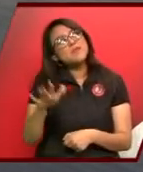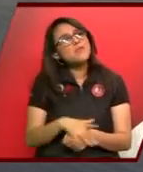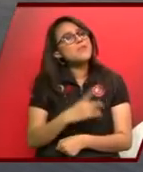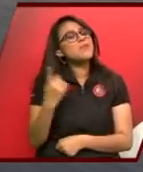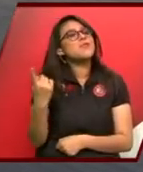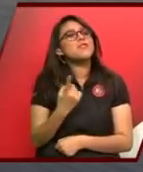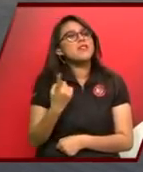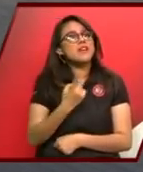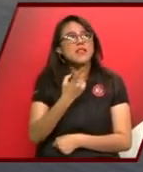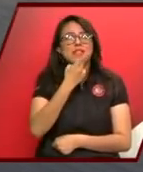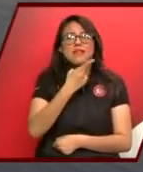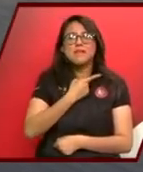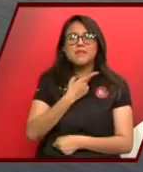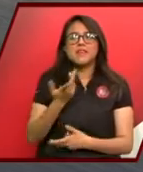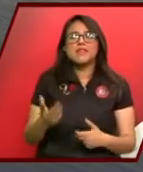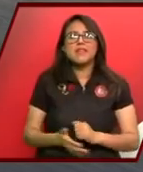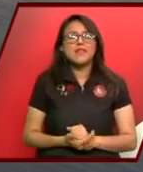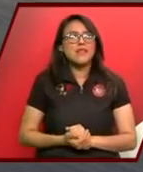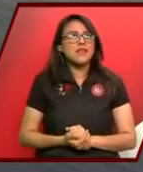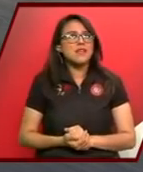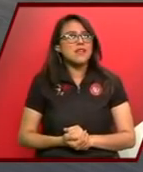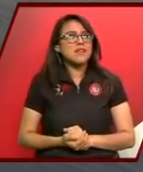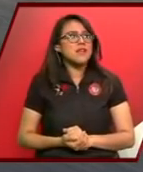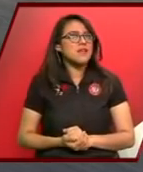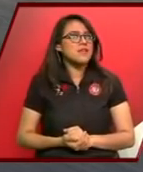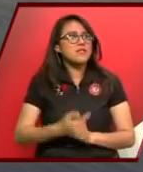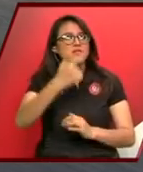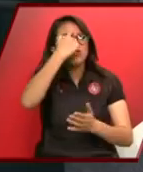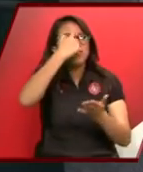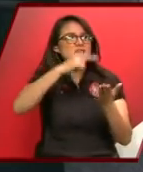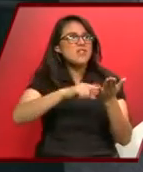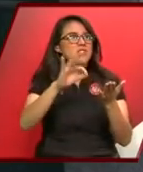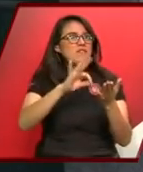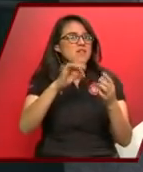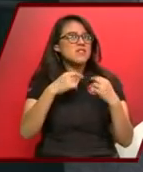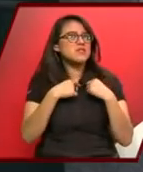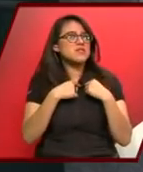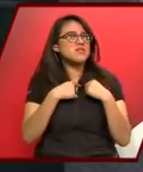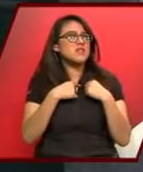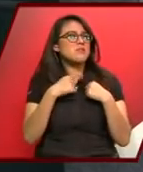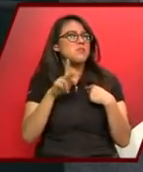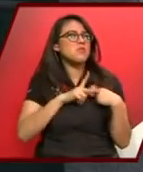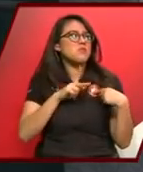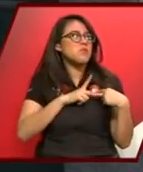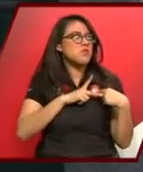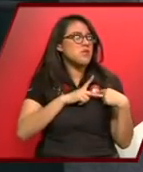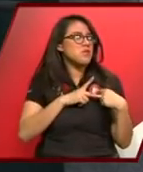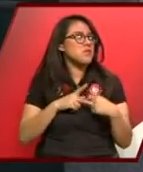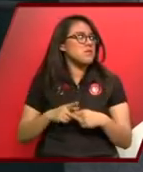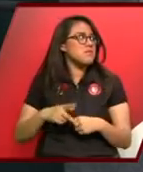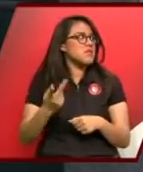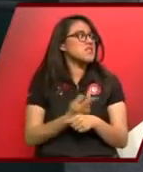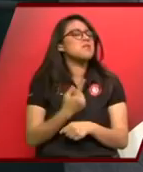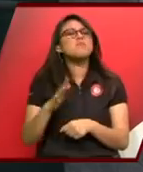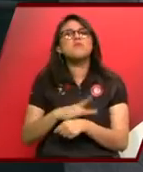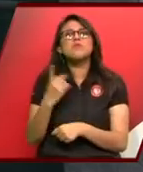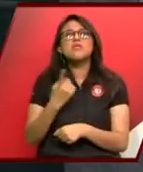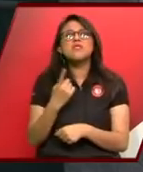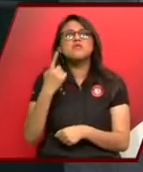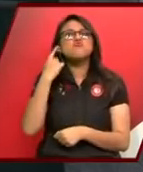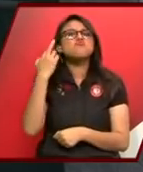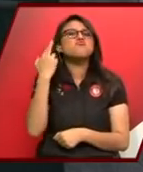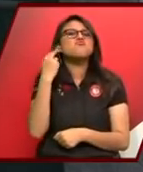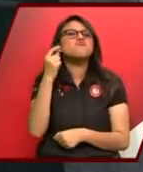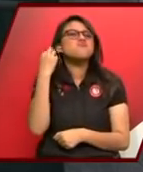por qué, chamaca? Señor, a ver, le voy a volver a decir. Señor, creo que su micro está chocando, o es el mío. Creo que era el mío. ¿Por qué? Pues es que se